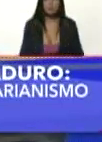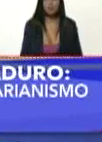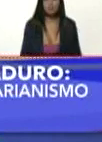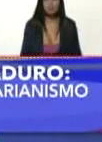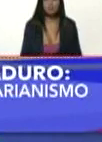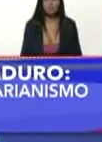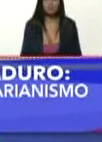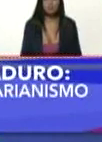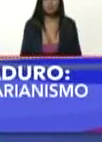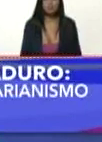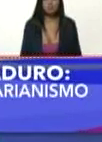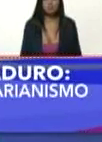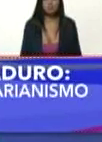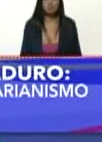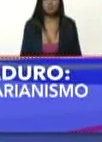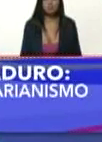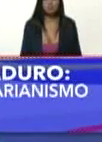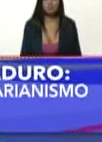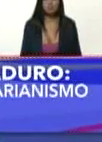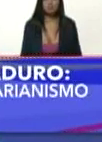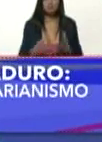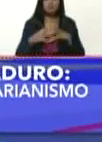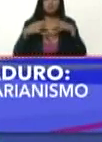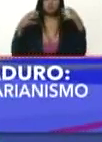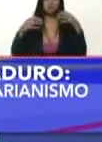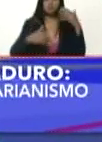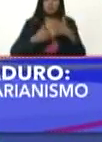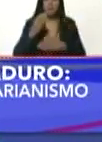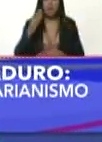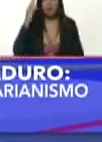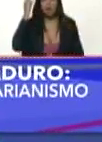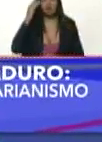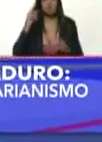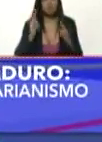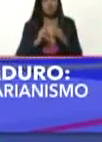para la multiplicación del conocimiento.